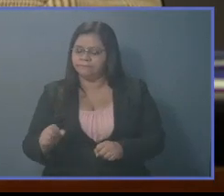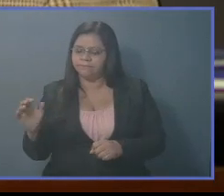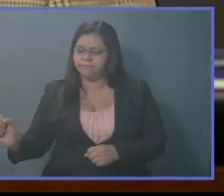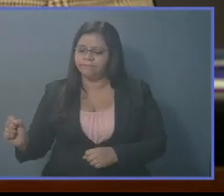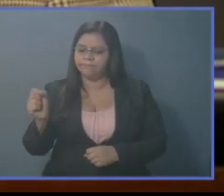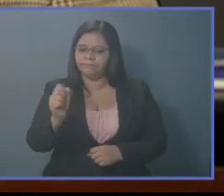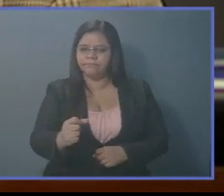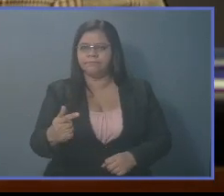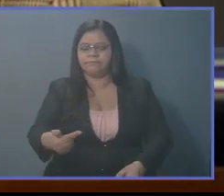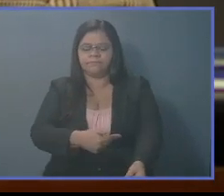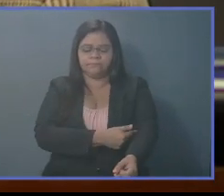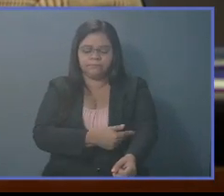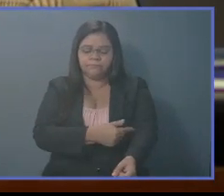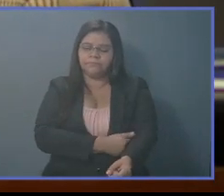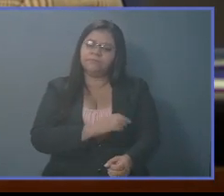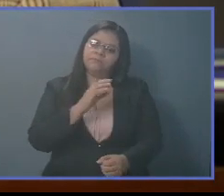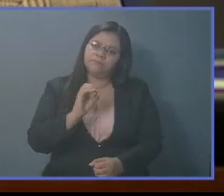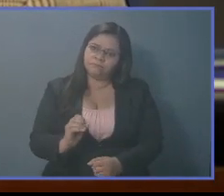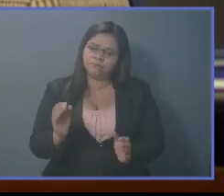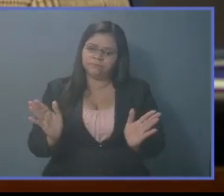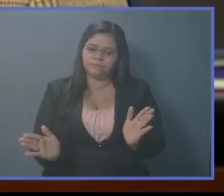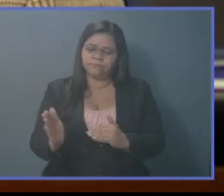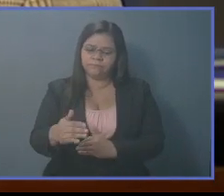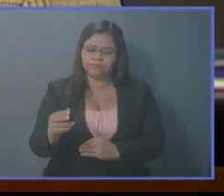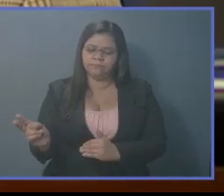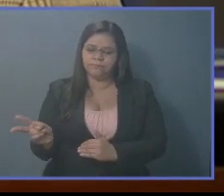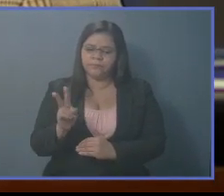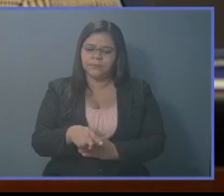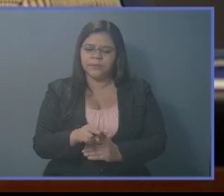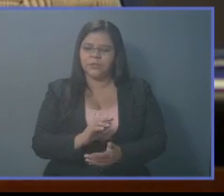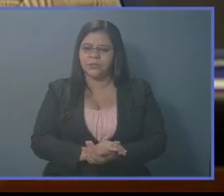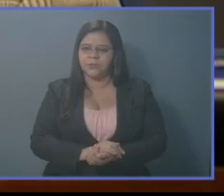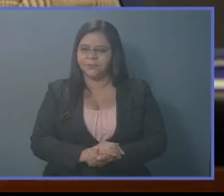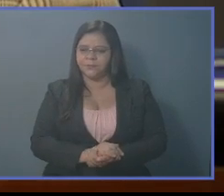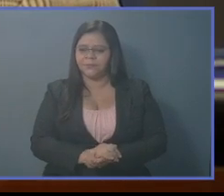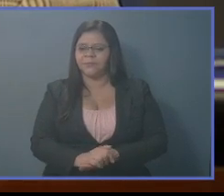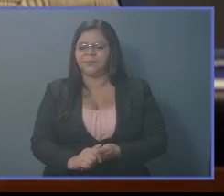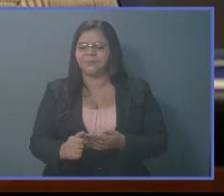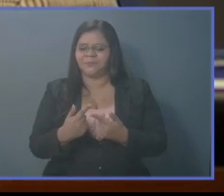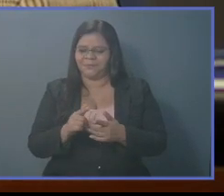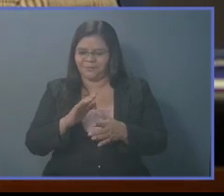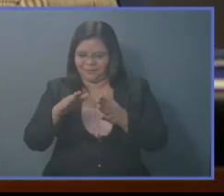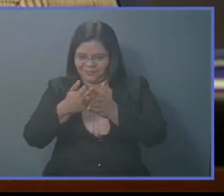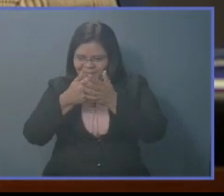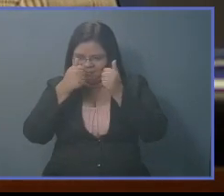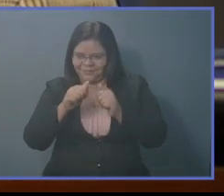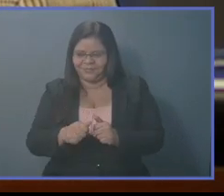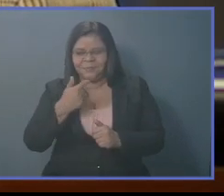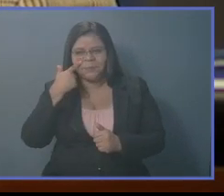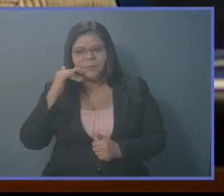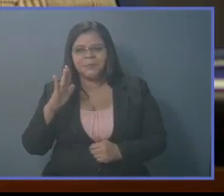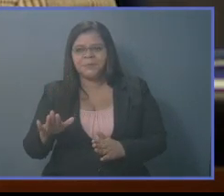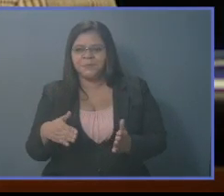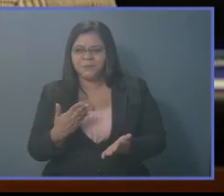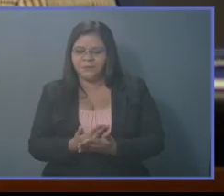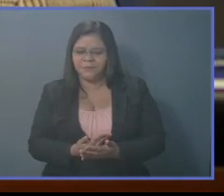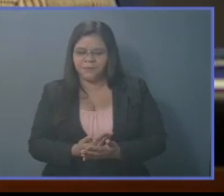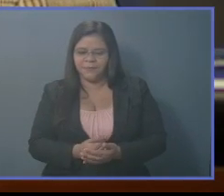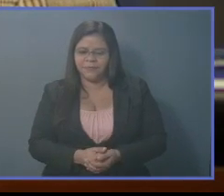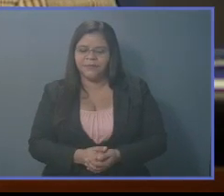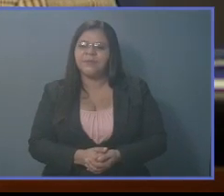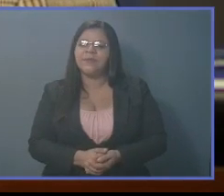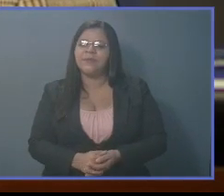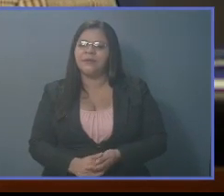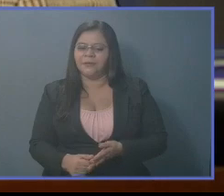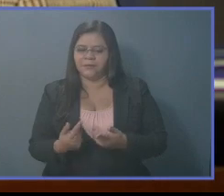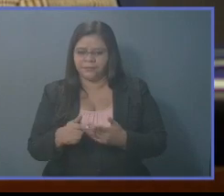ingreso hospitalario o a cuarentena o aislamiento tomando como referencia los signos y síntomas, pruebas de laboratorio, exámenes de gabinete o el